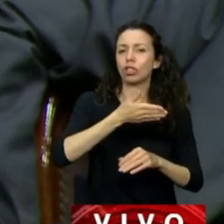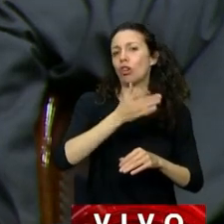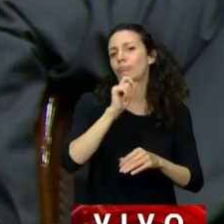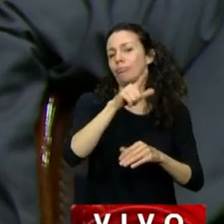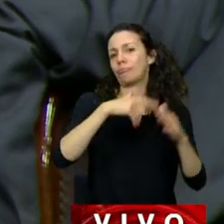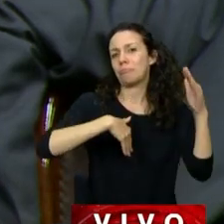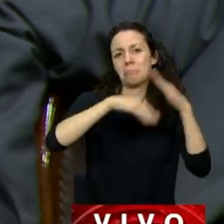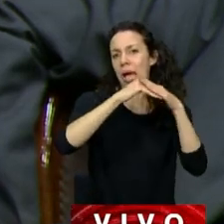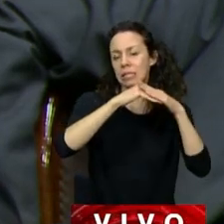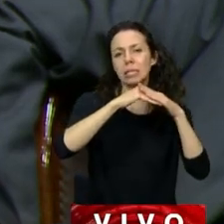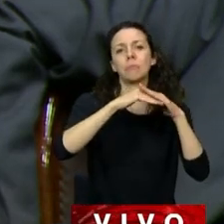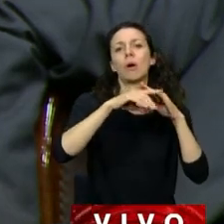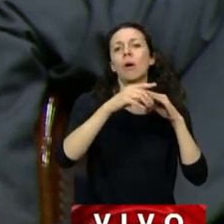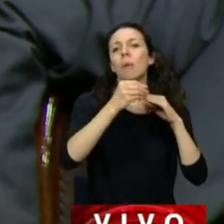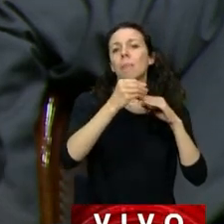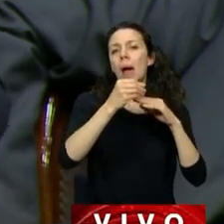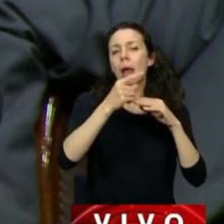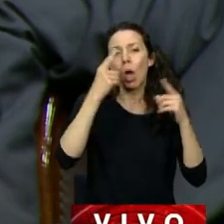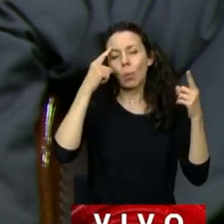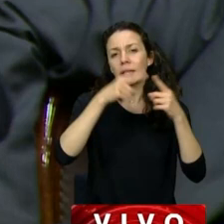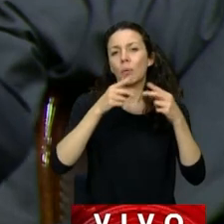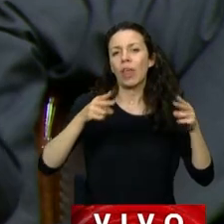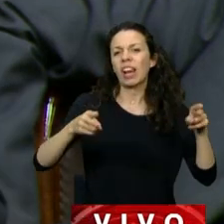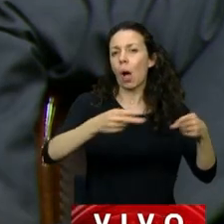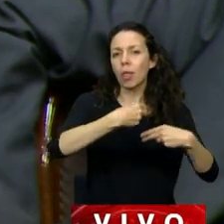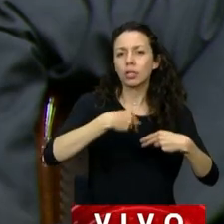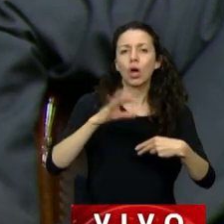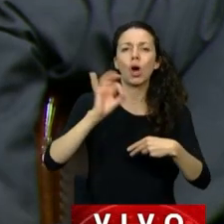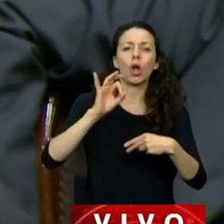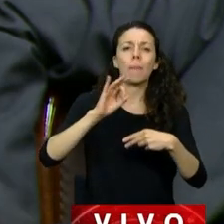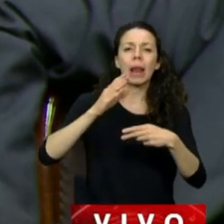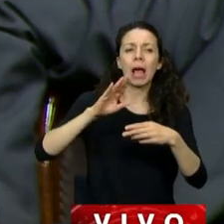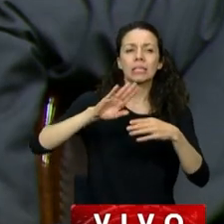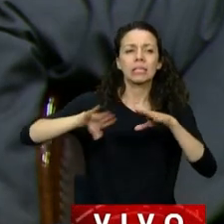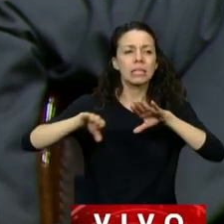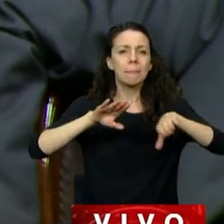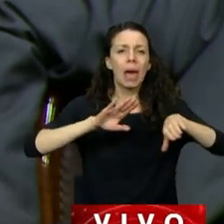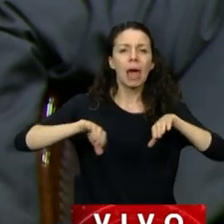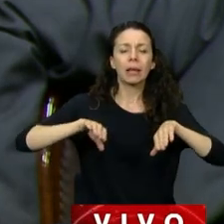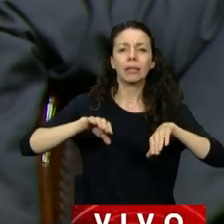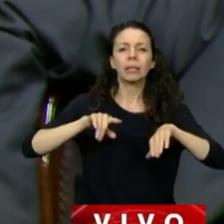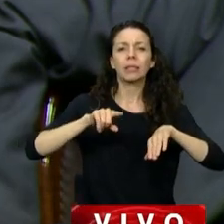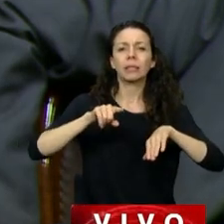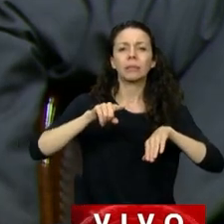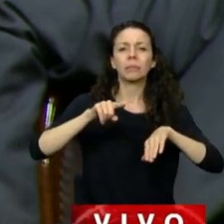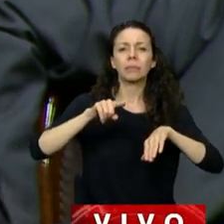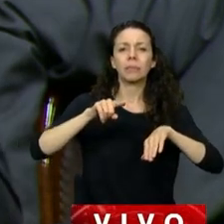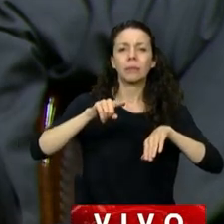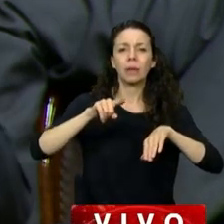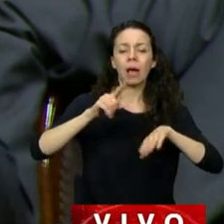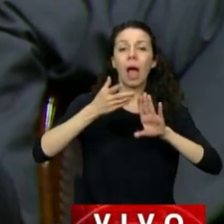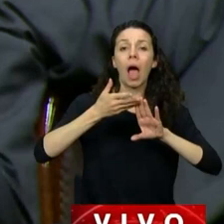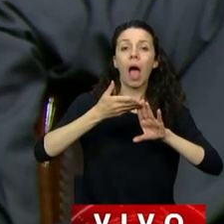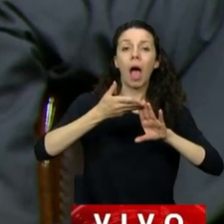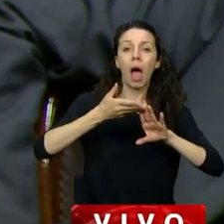máximo, con fines recaudatorios o fines de separar y de posible aumento de